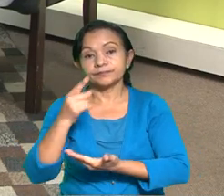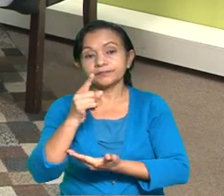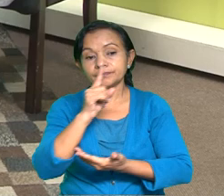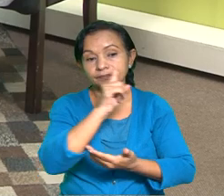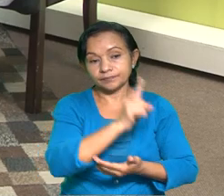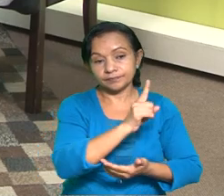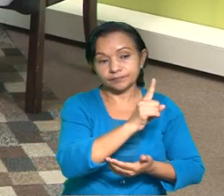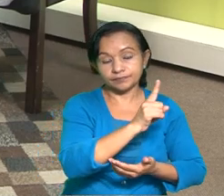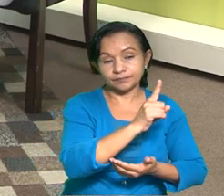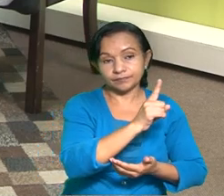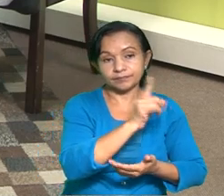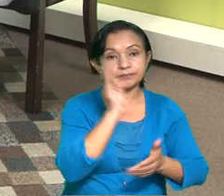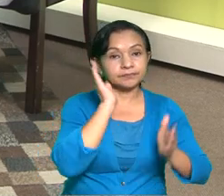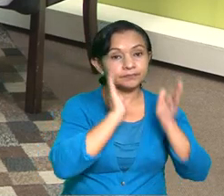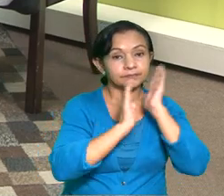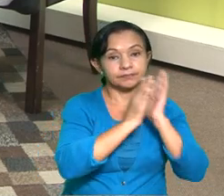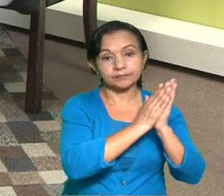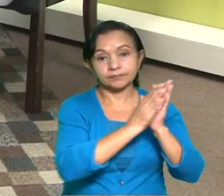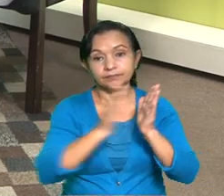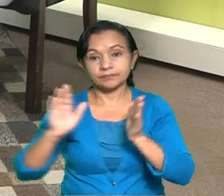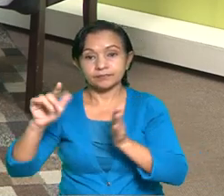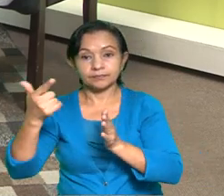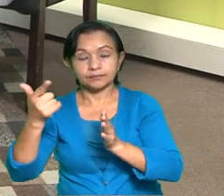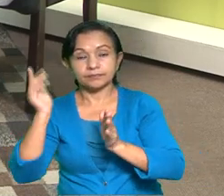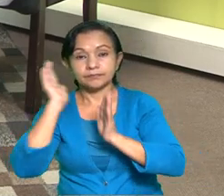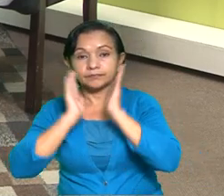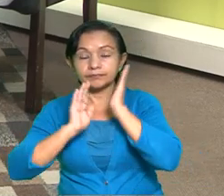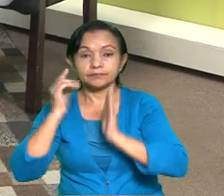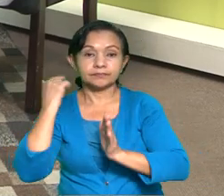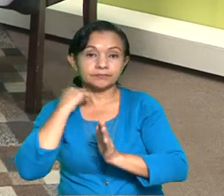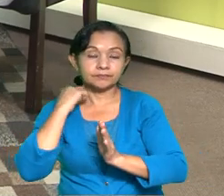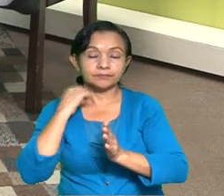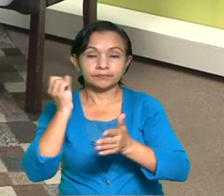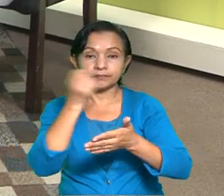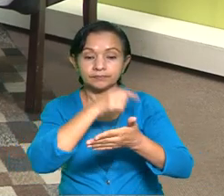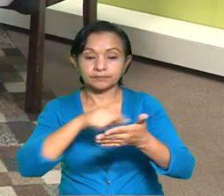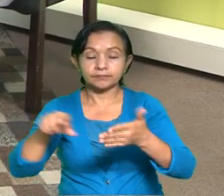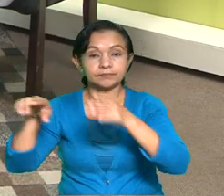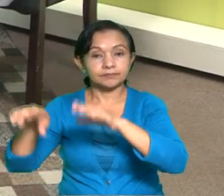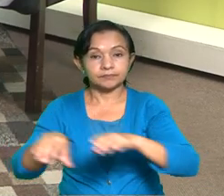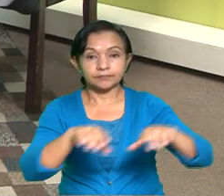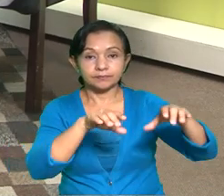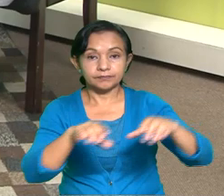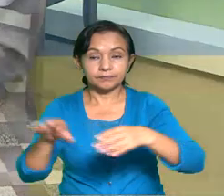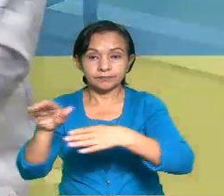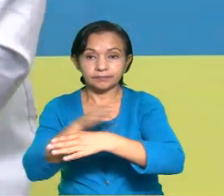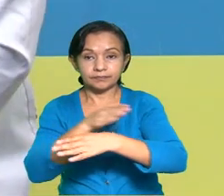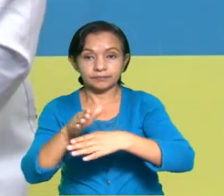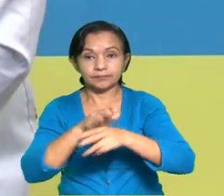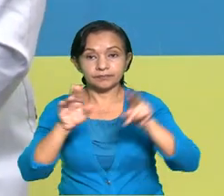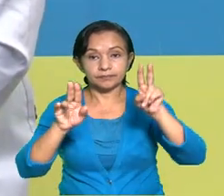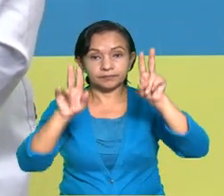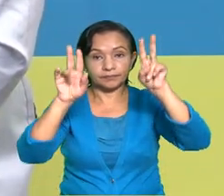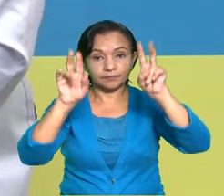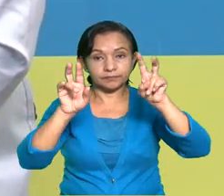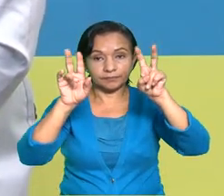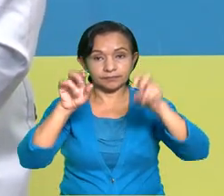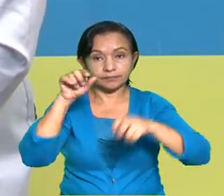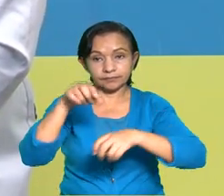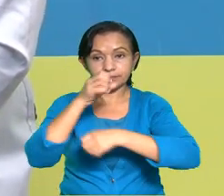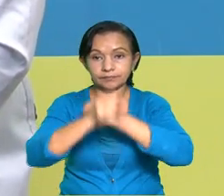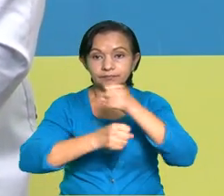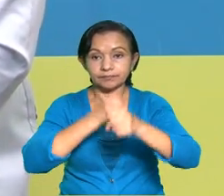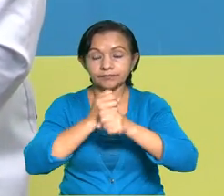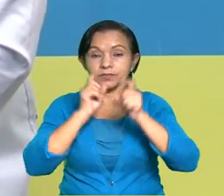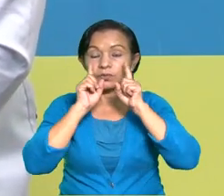1 de agosto al 7 de agosto. Una semana completa. Así es. El lema de este año es